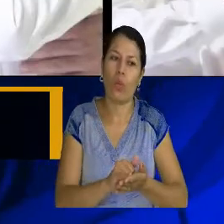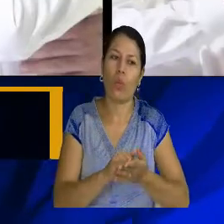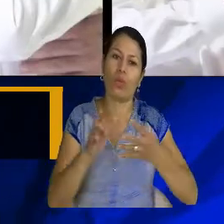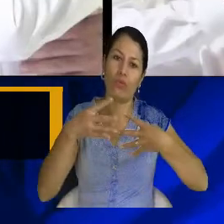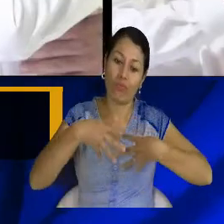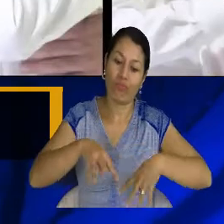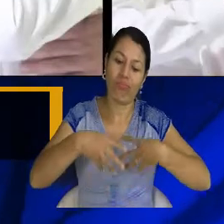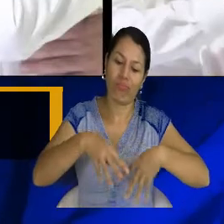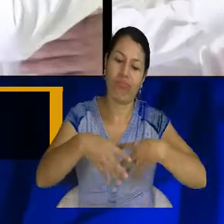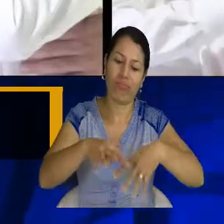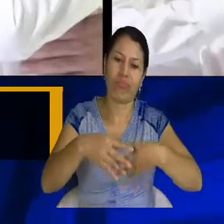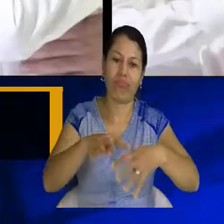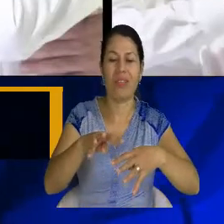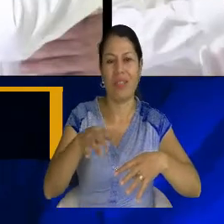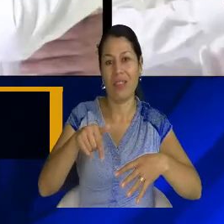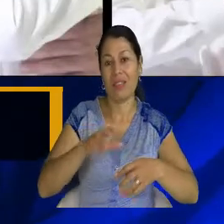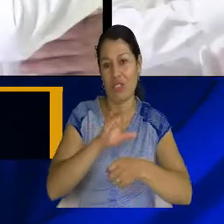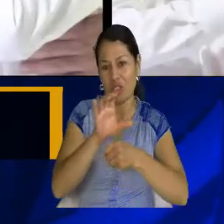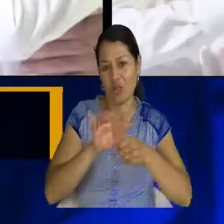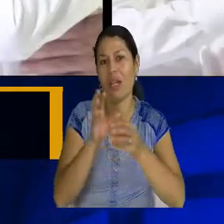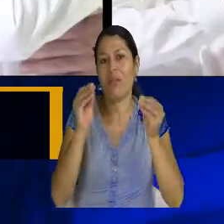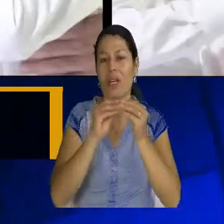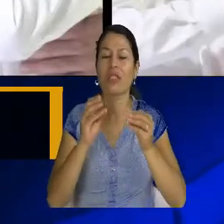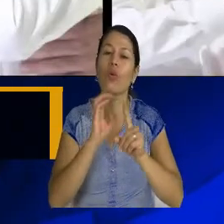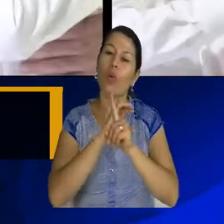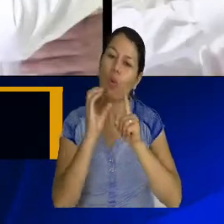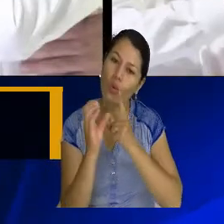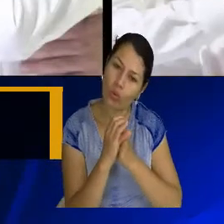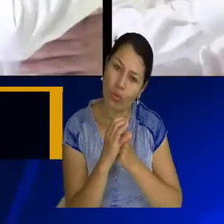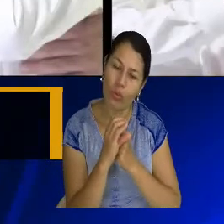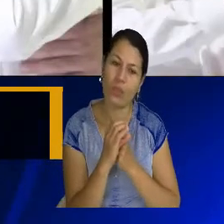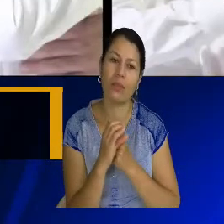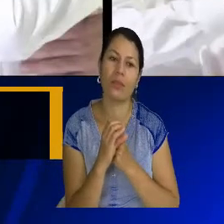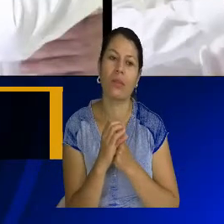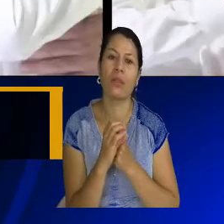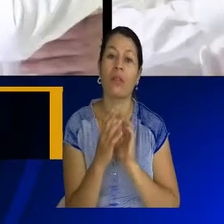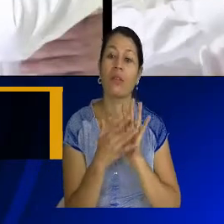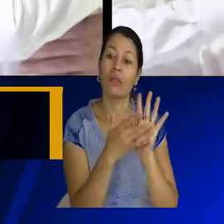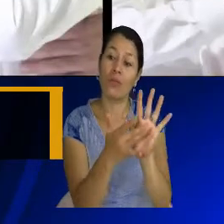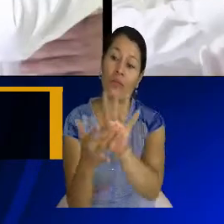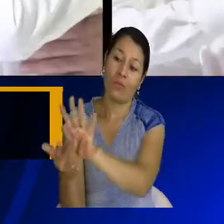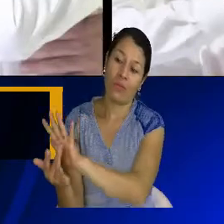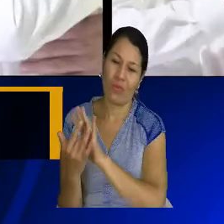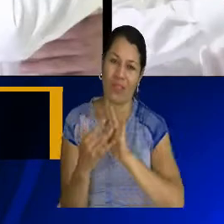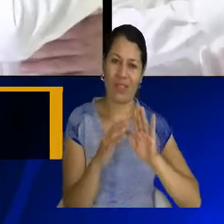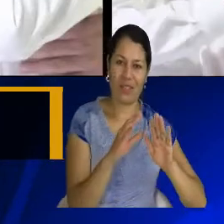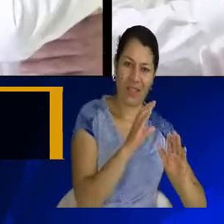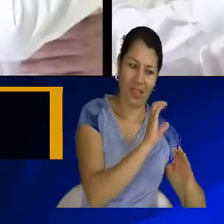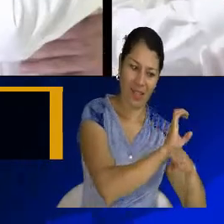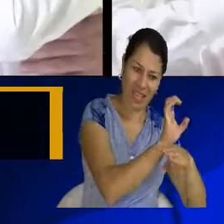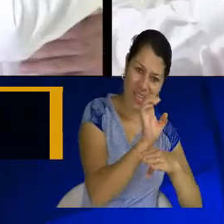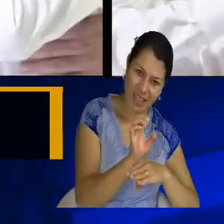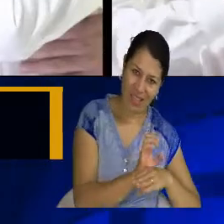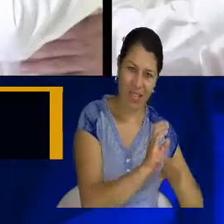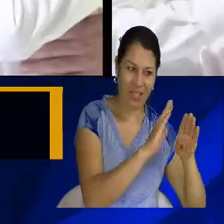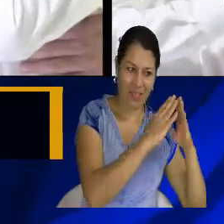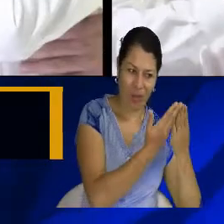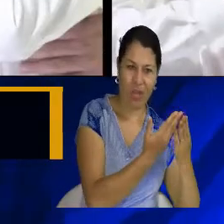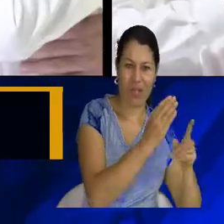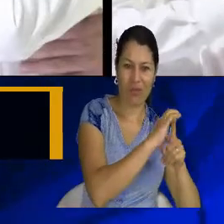cívico-cultural, para que se muestren son las instituciones y se muestren los grupos